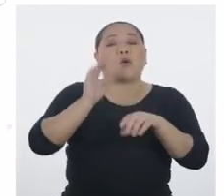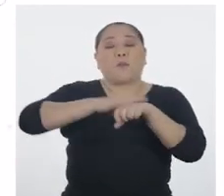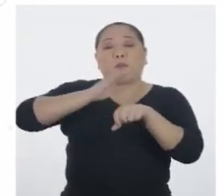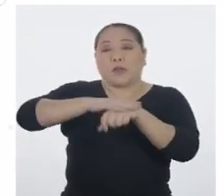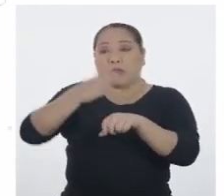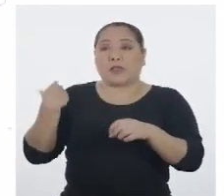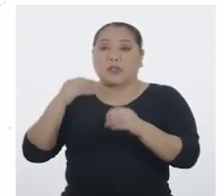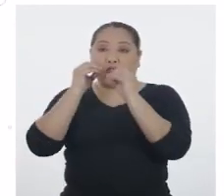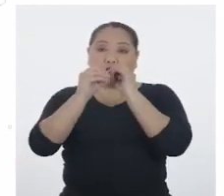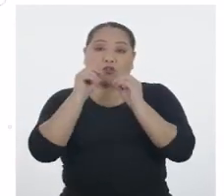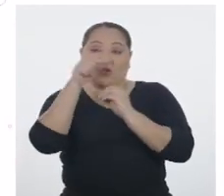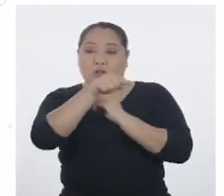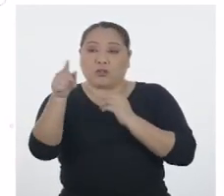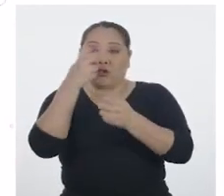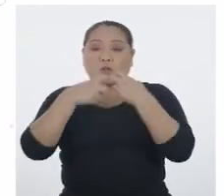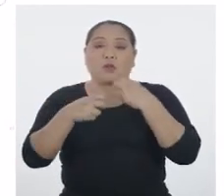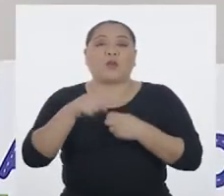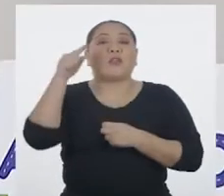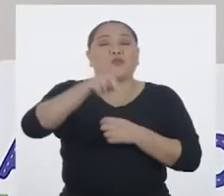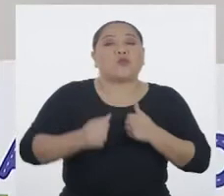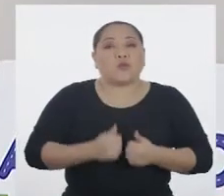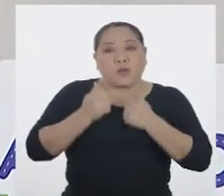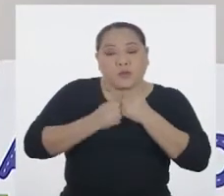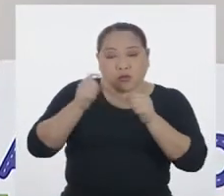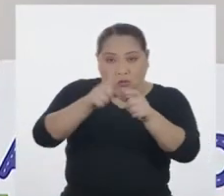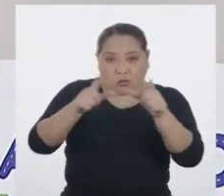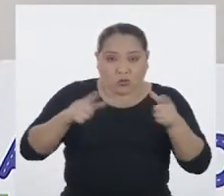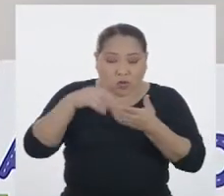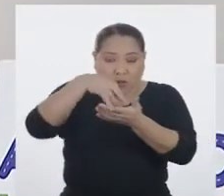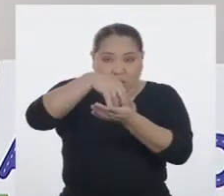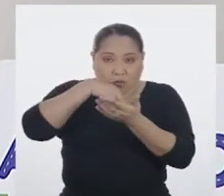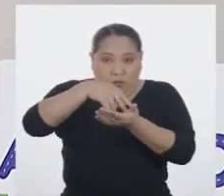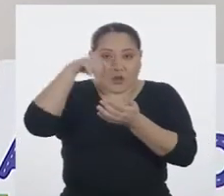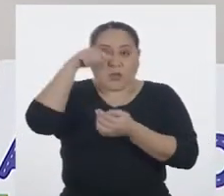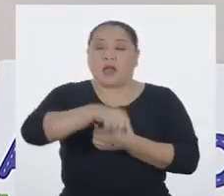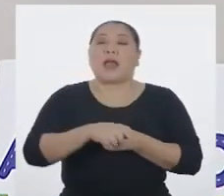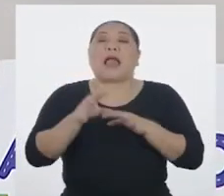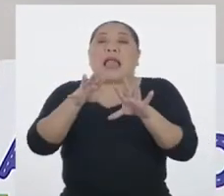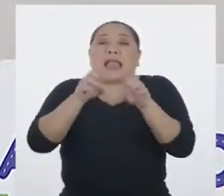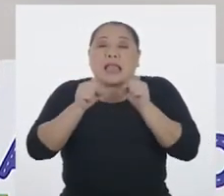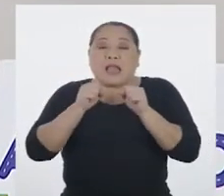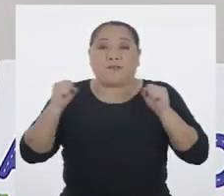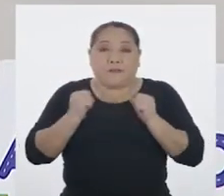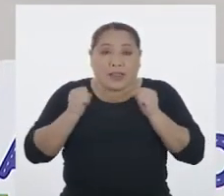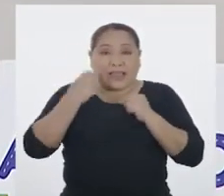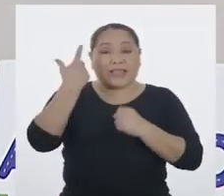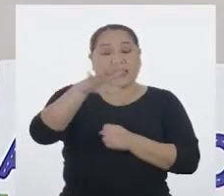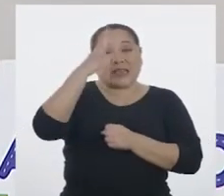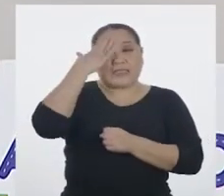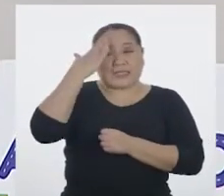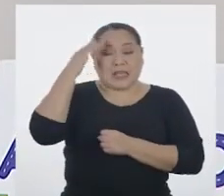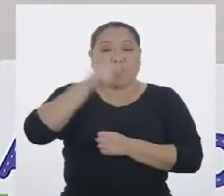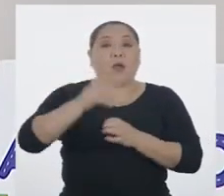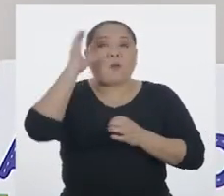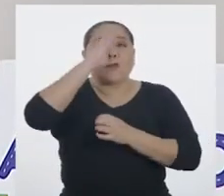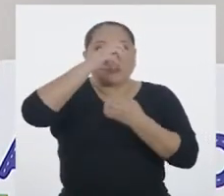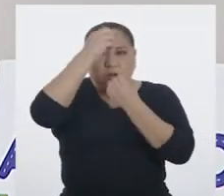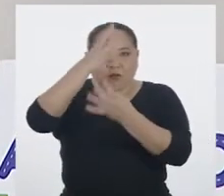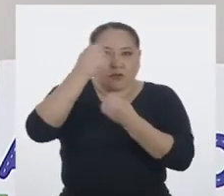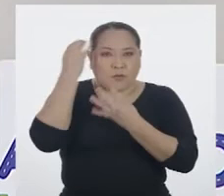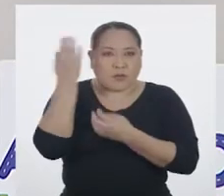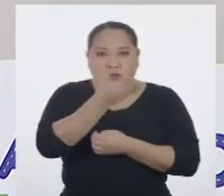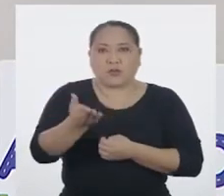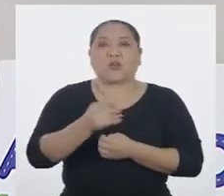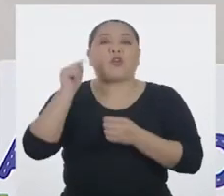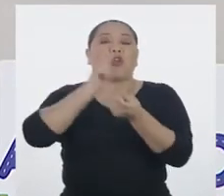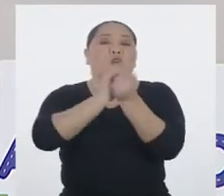prevenir y enfrentar sus consecuencias. Si vives en una zona vulnerable a heladas y friajes, ya sabes, mantente